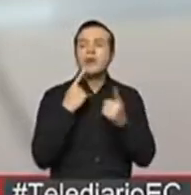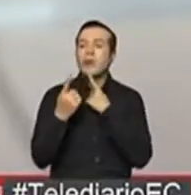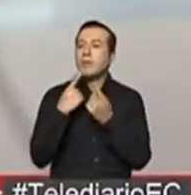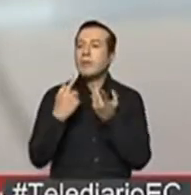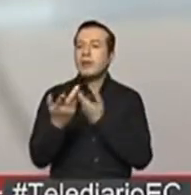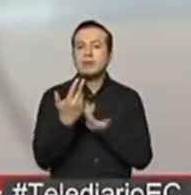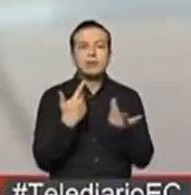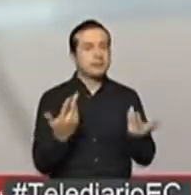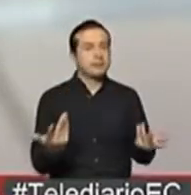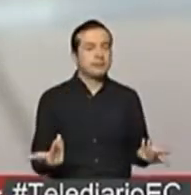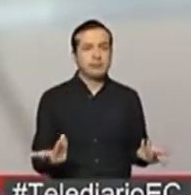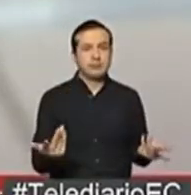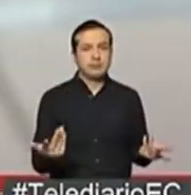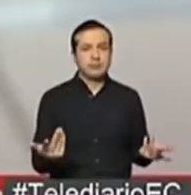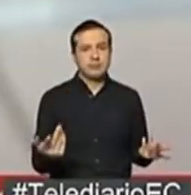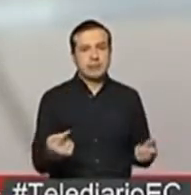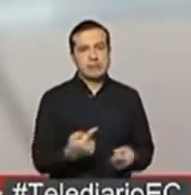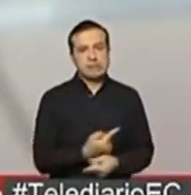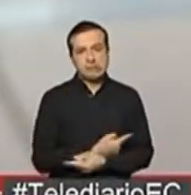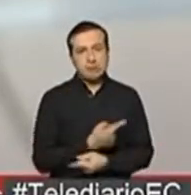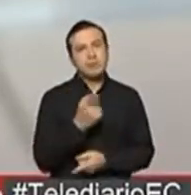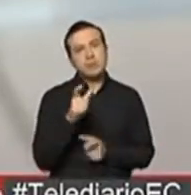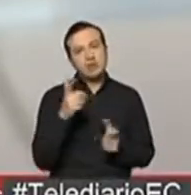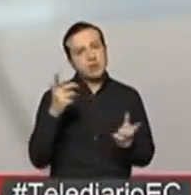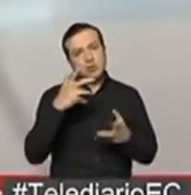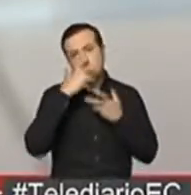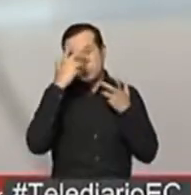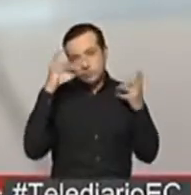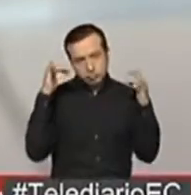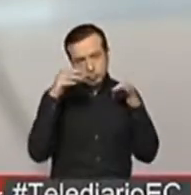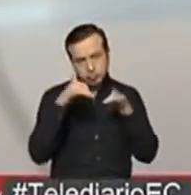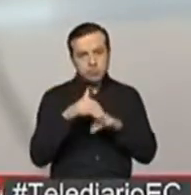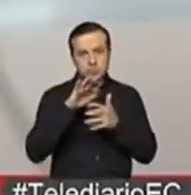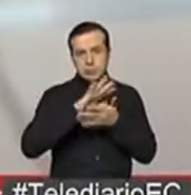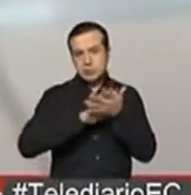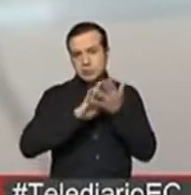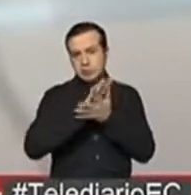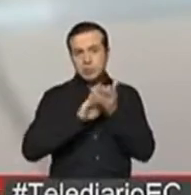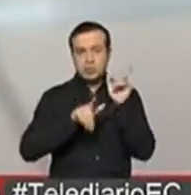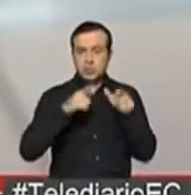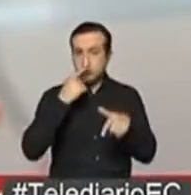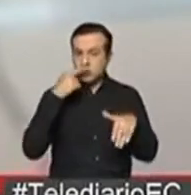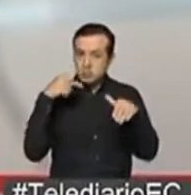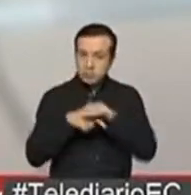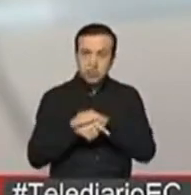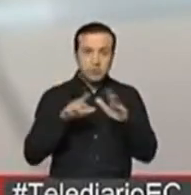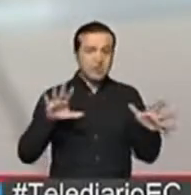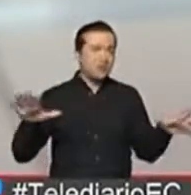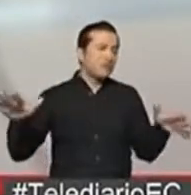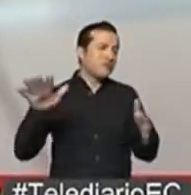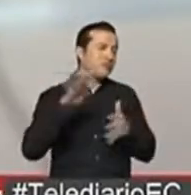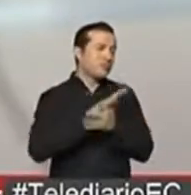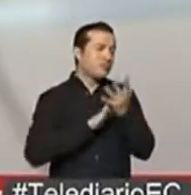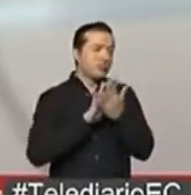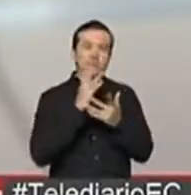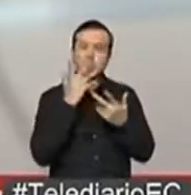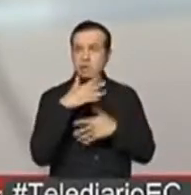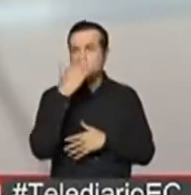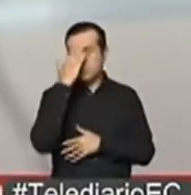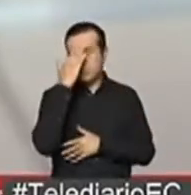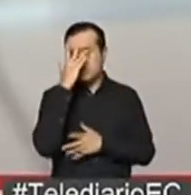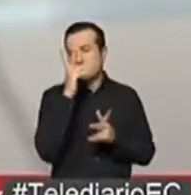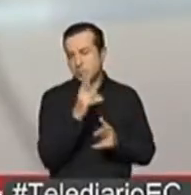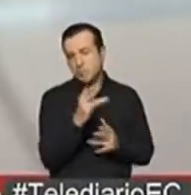conversar pero entonces ya hubo motivo para la revuelta y en la revuelta o encriptado la recitación ya lo sabemos